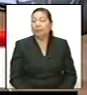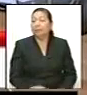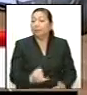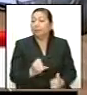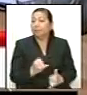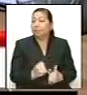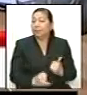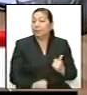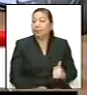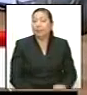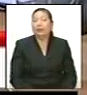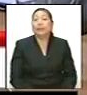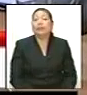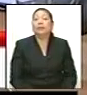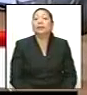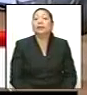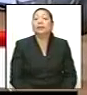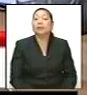finalizar, en todo caso,